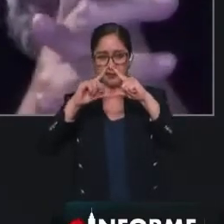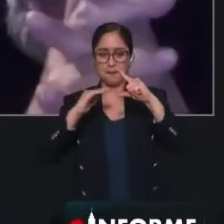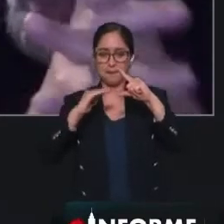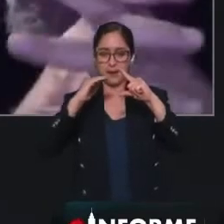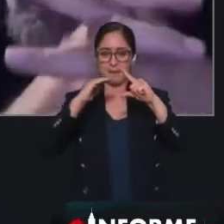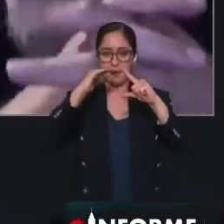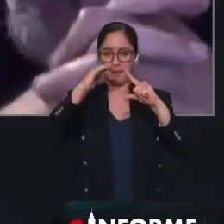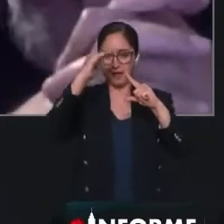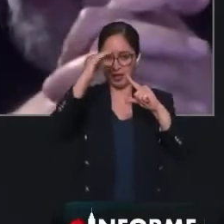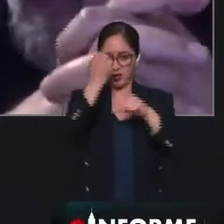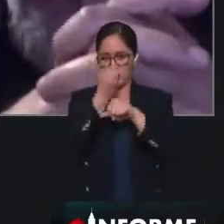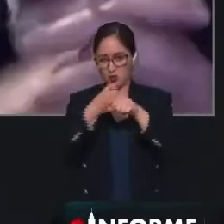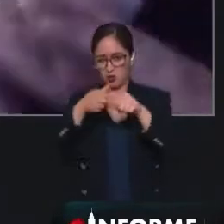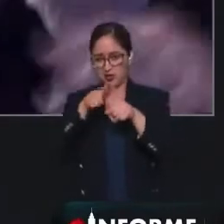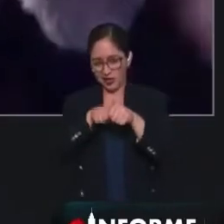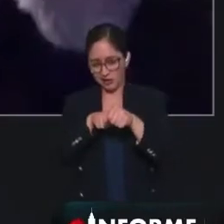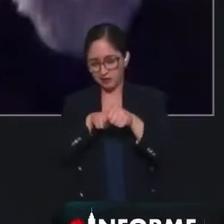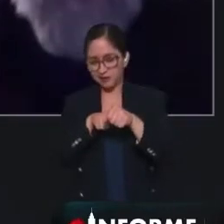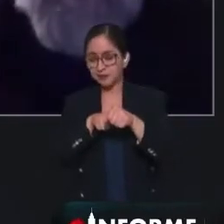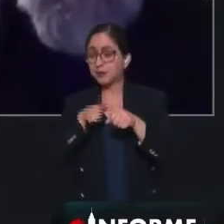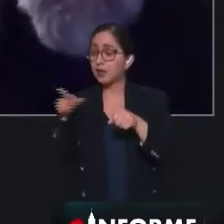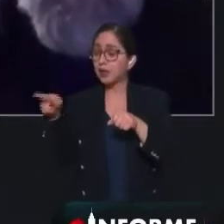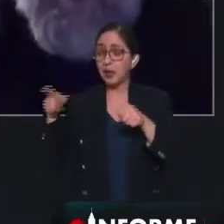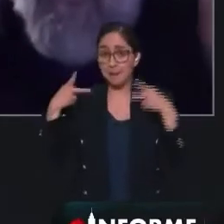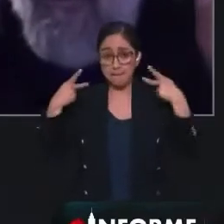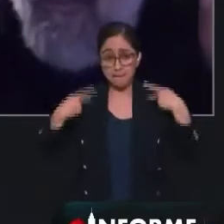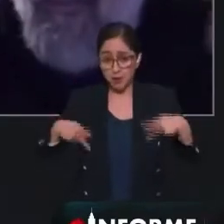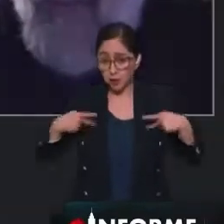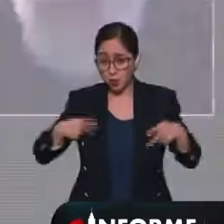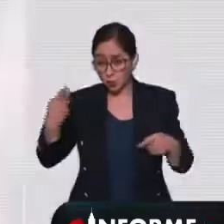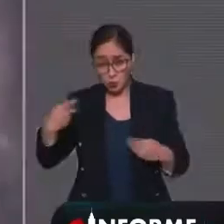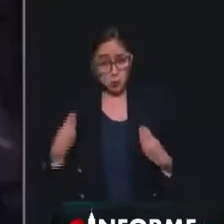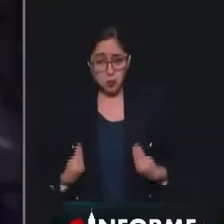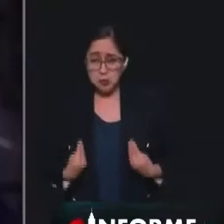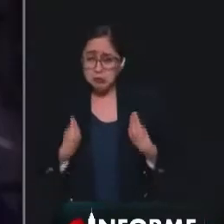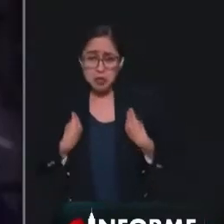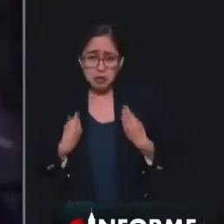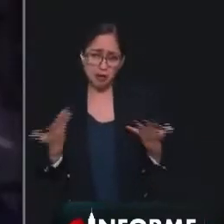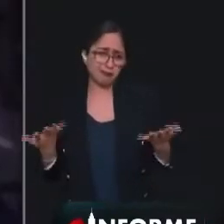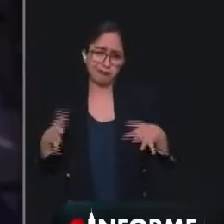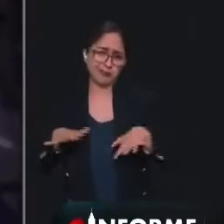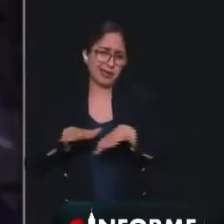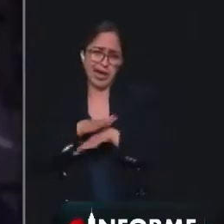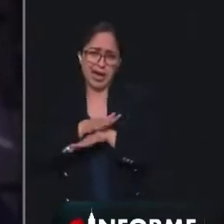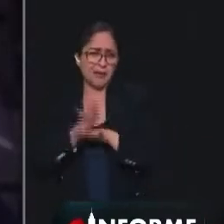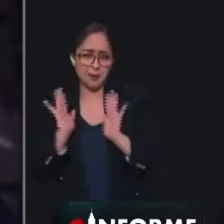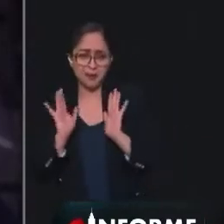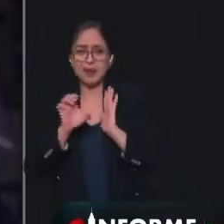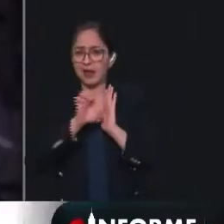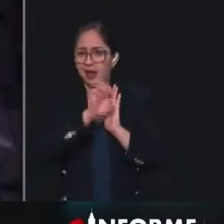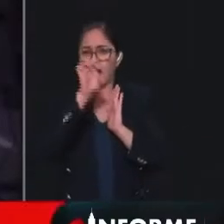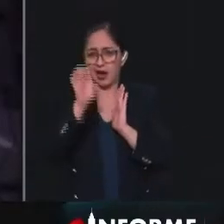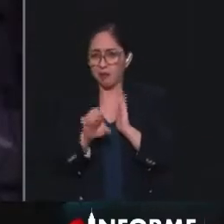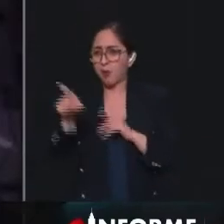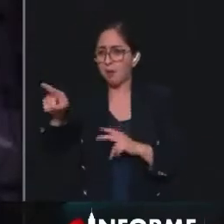Miren, para un adulto mayor que depende de su pensión,